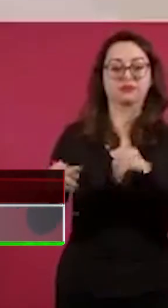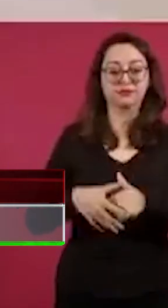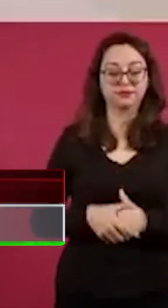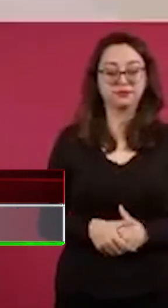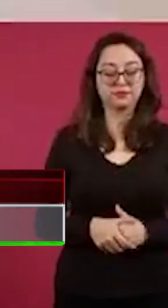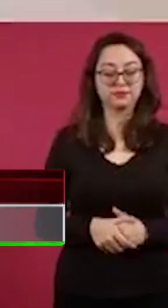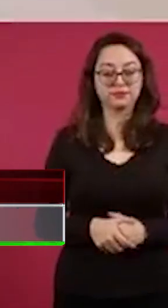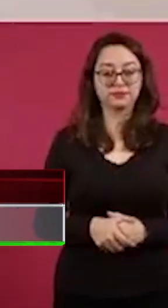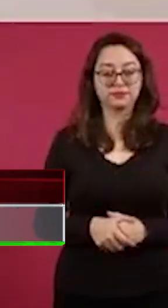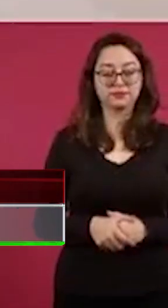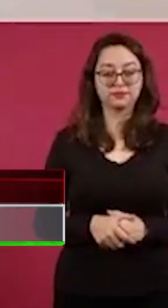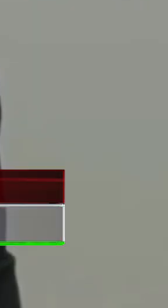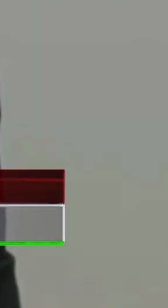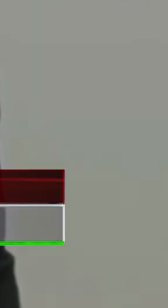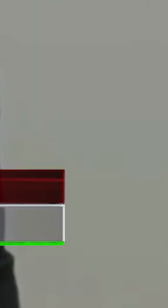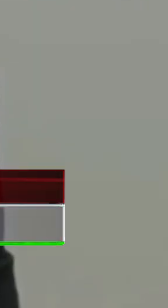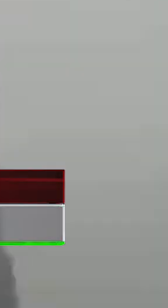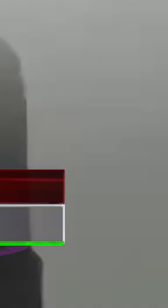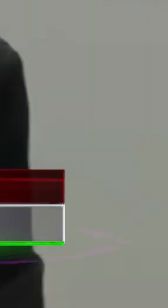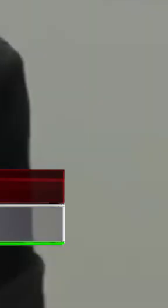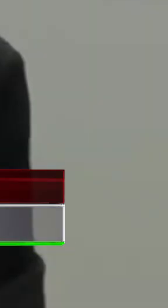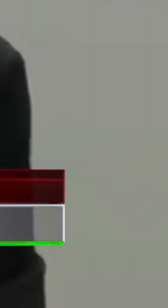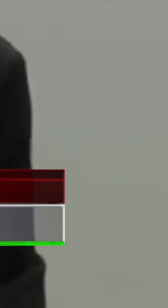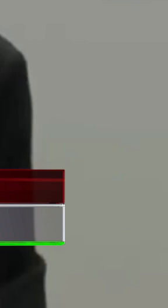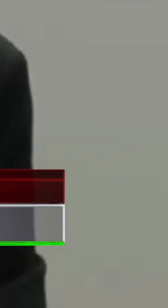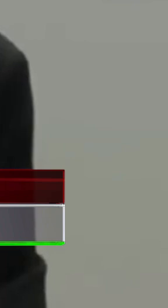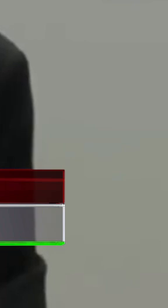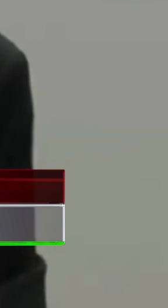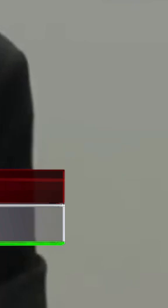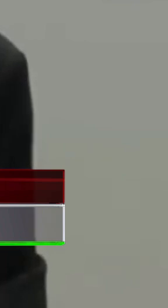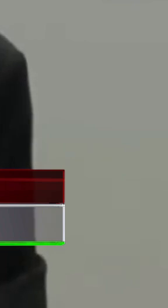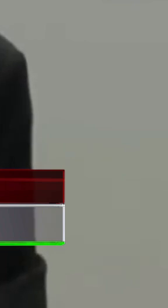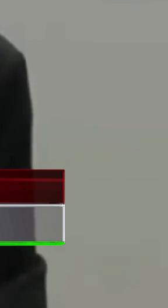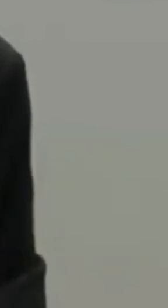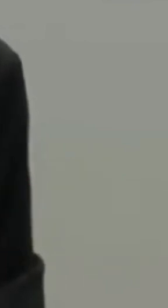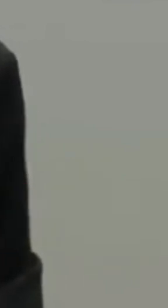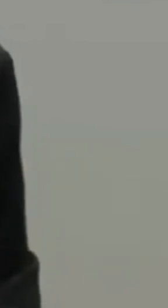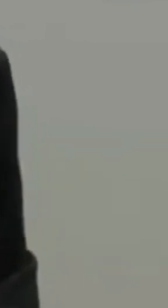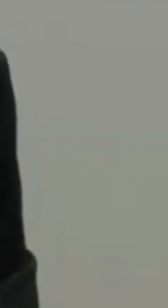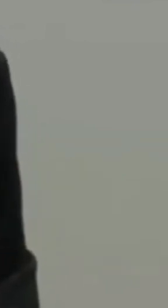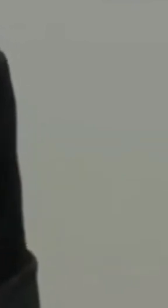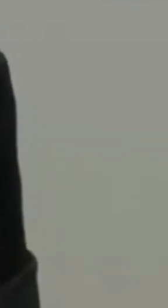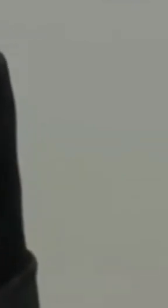prevalecía el robo, la corrupción, los contratos leoninos y el olvido del pueblo.